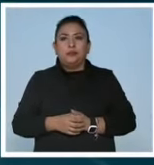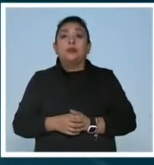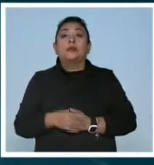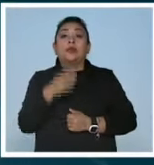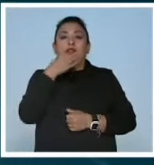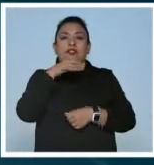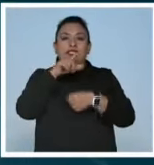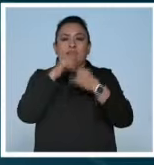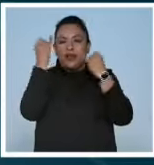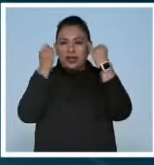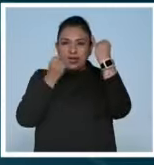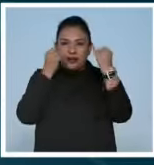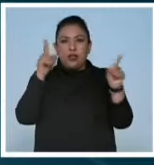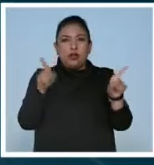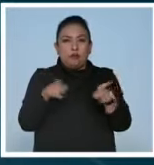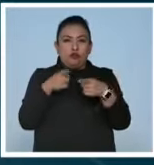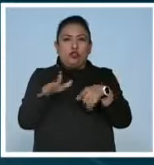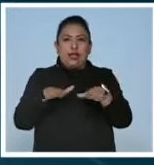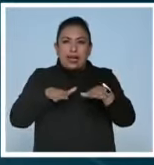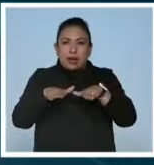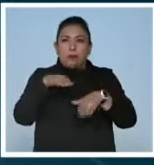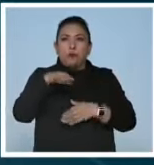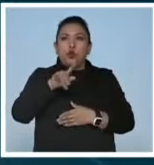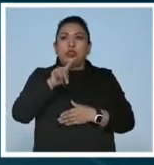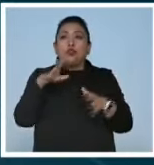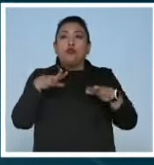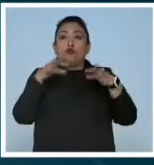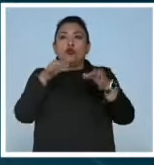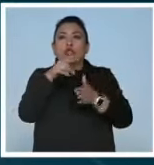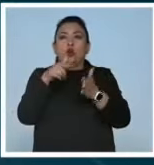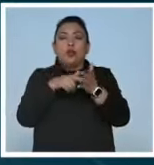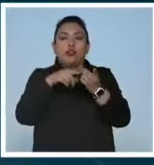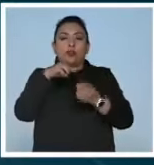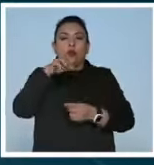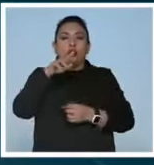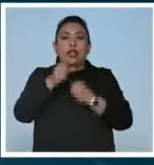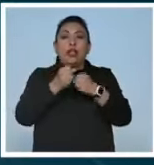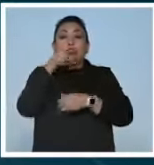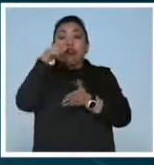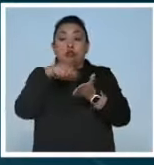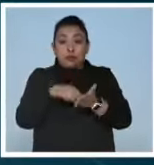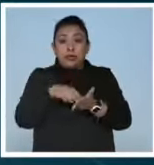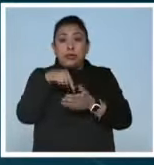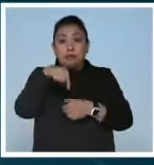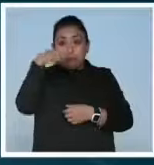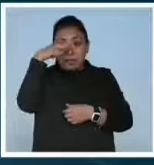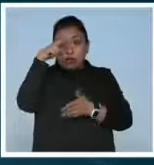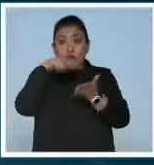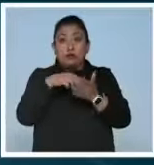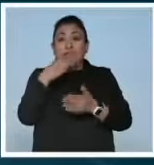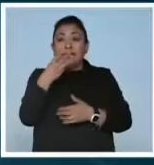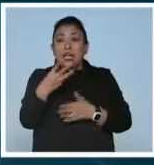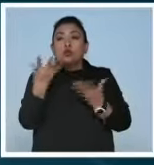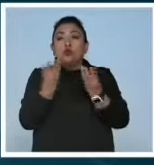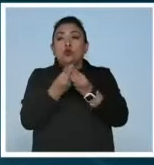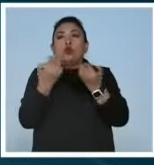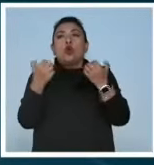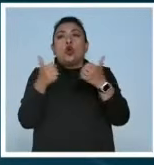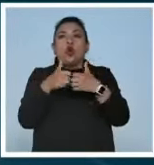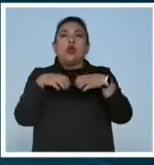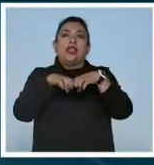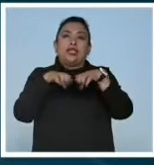El Festival de Creatividad y Música Electrónica MUTEC se fundó en Montreal en el año 2000 y en México en el 2003 de la mano de un gran equipo de